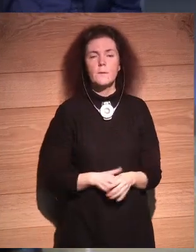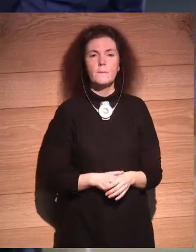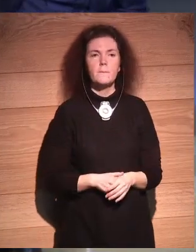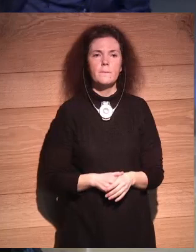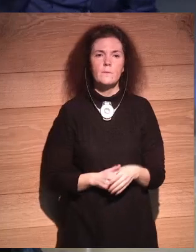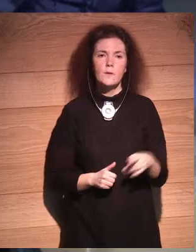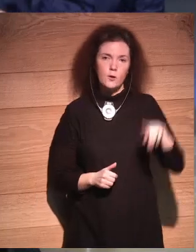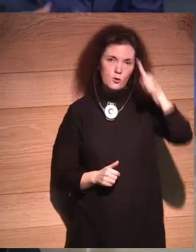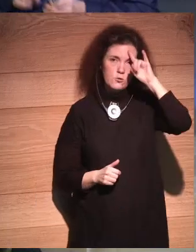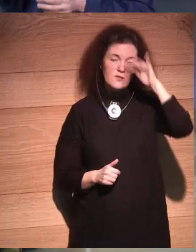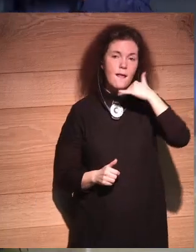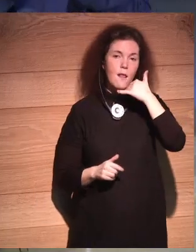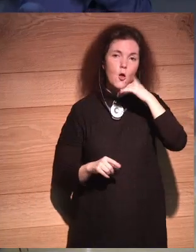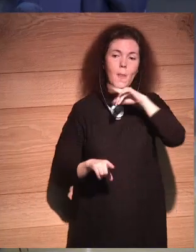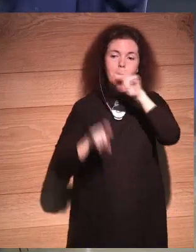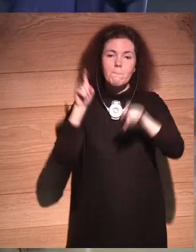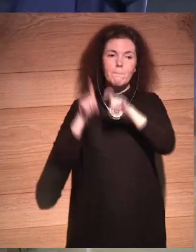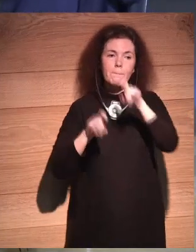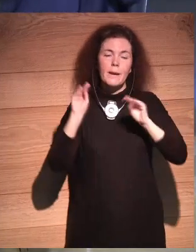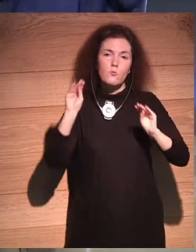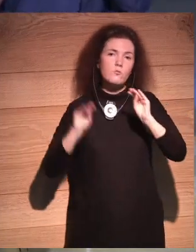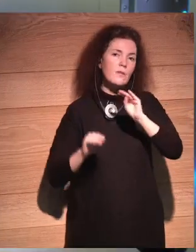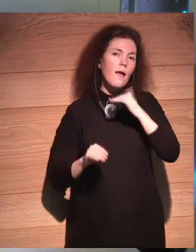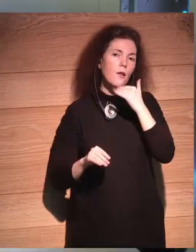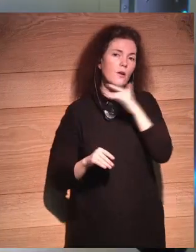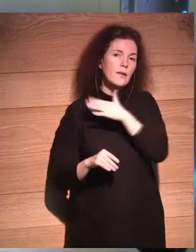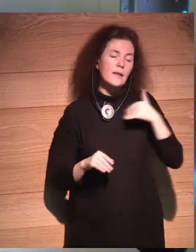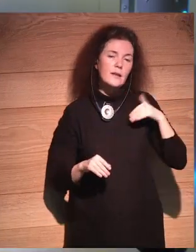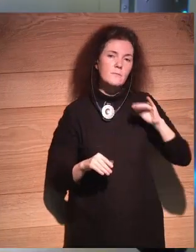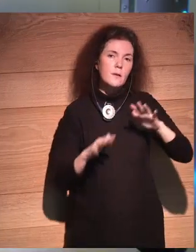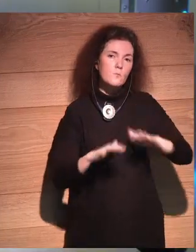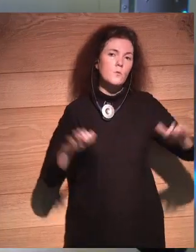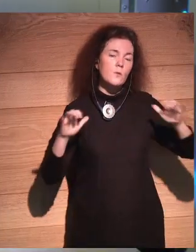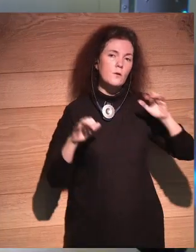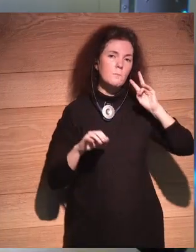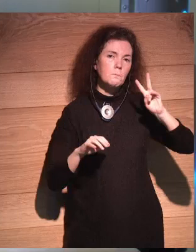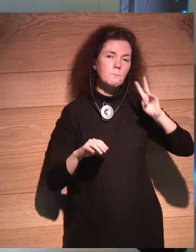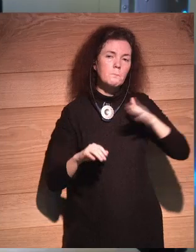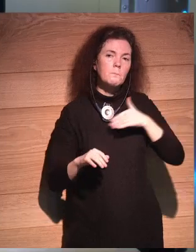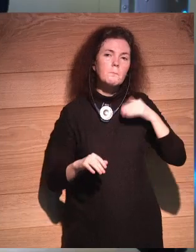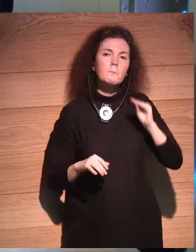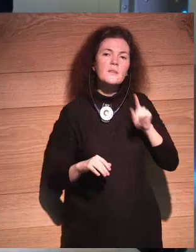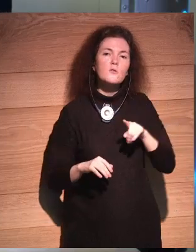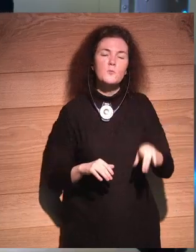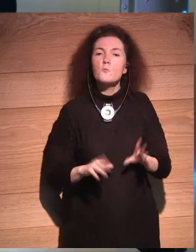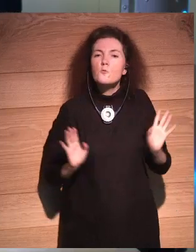No sé si hay alguna que queréis transmitir a los dos ponentes.